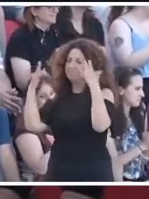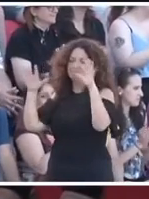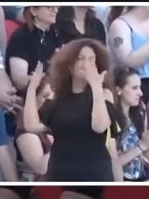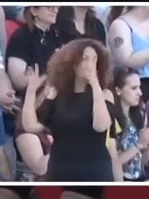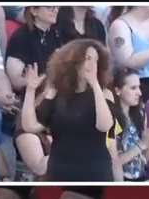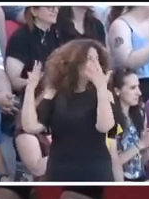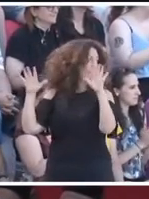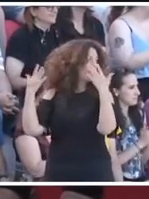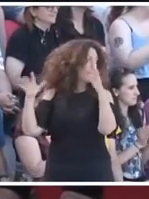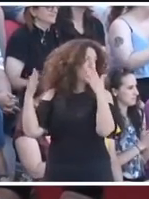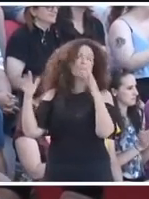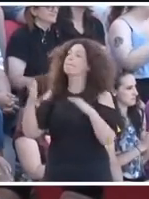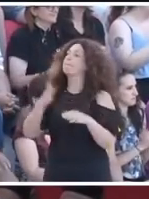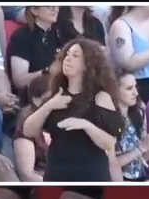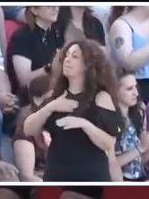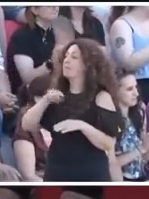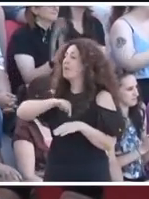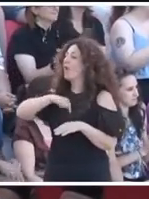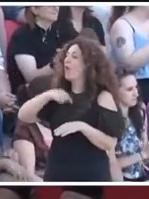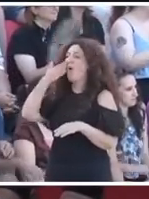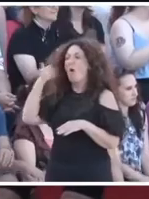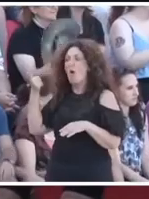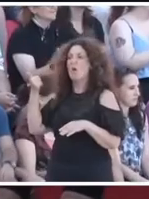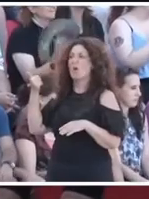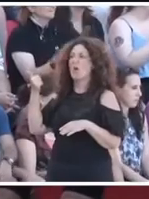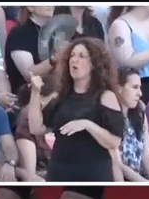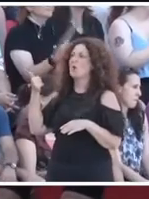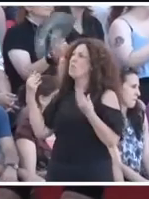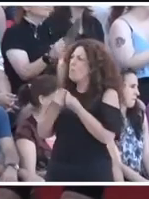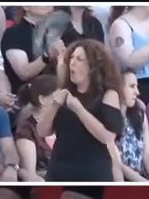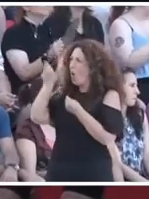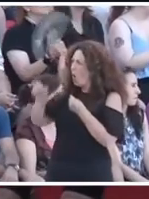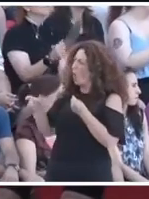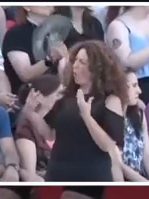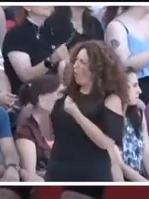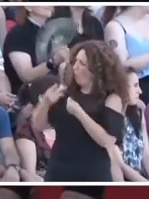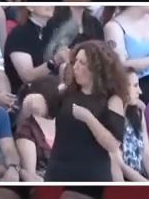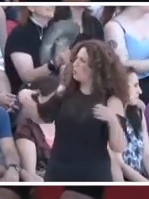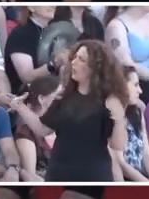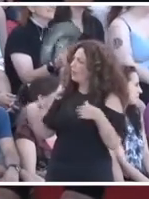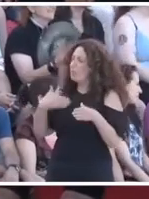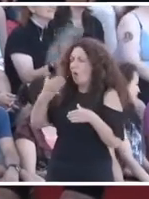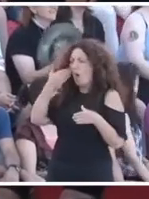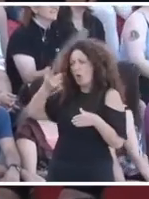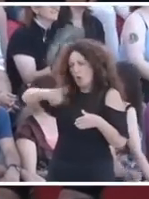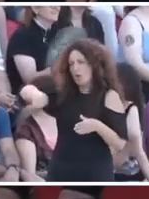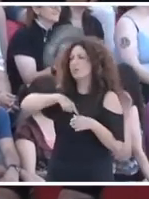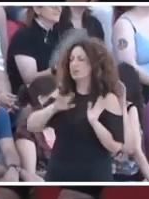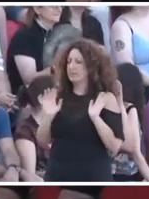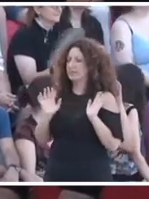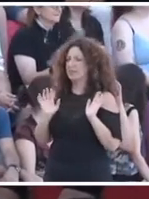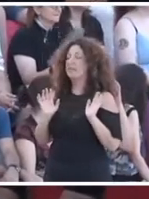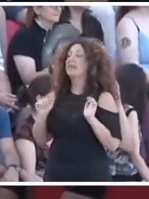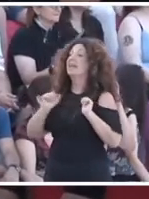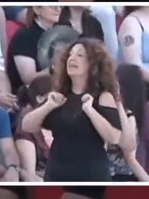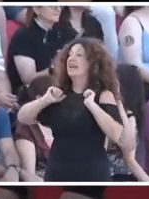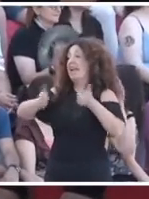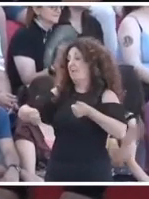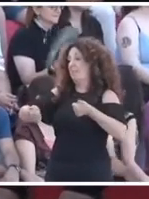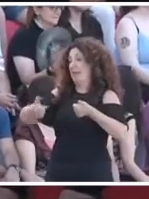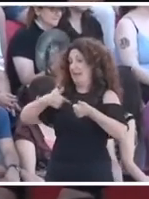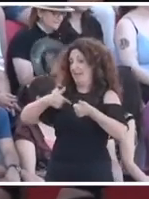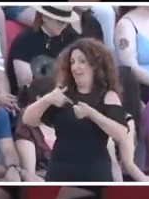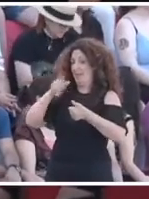Así que el honor es nuestro por estar hoy aquí contigo. Y quiero empezar esta